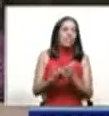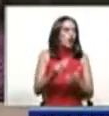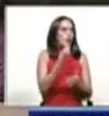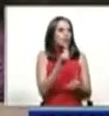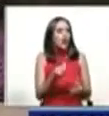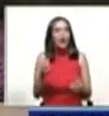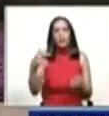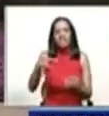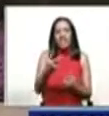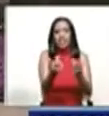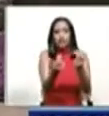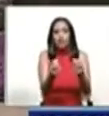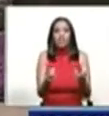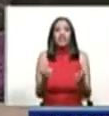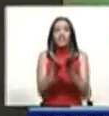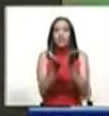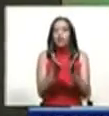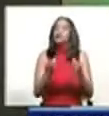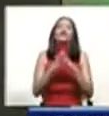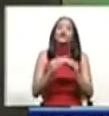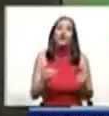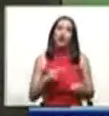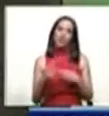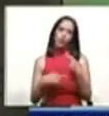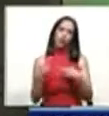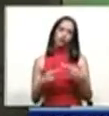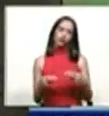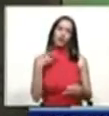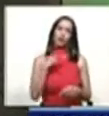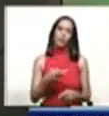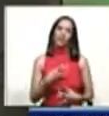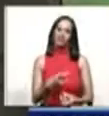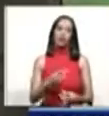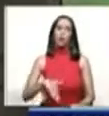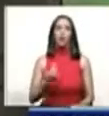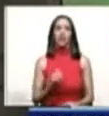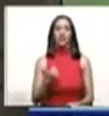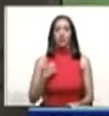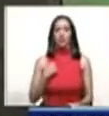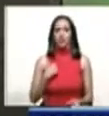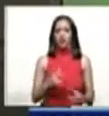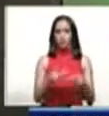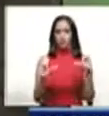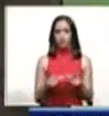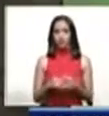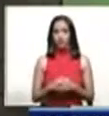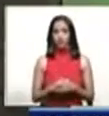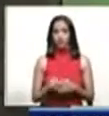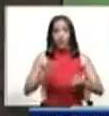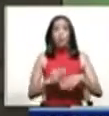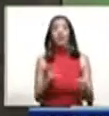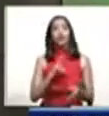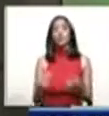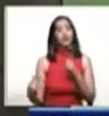estudiantil, todo ese tipo de cosas ahorita en revolución son la política más interesante que pueda hacer cualquier movimiento correcto. ¿Por qué? Pues no te van a reprimir,